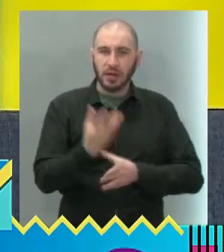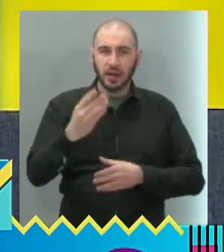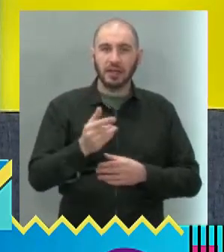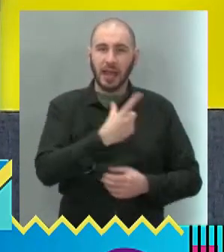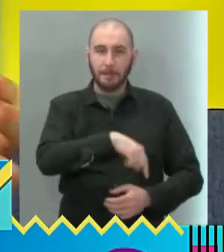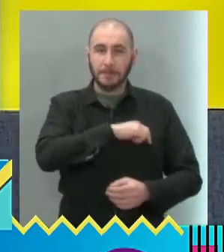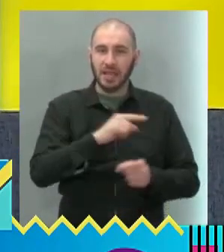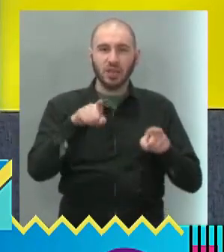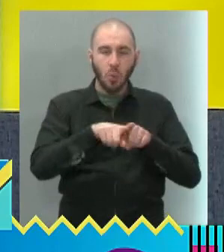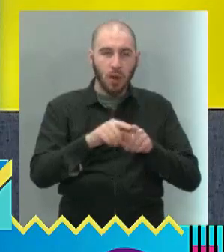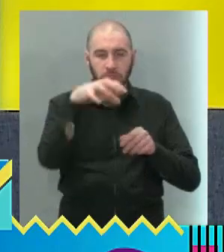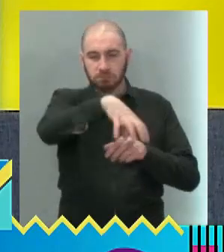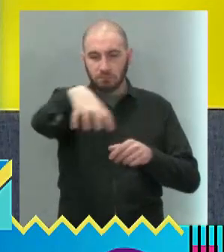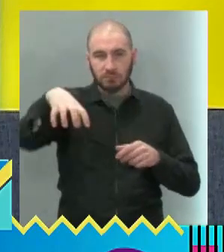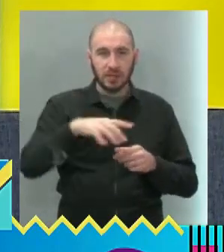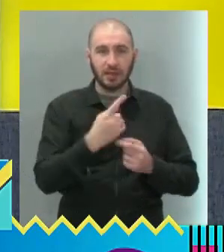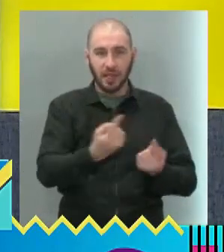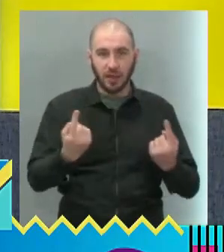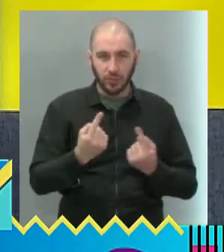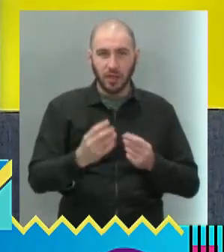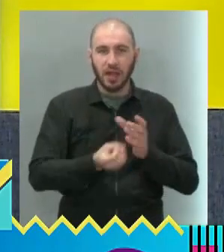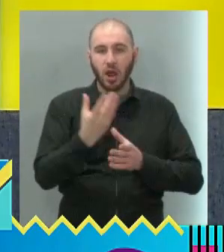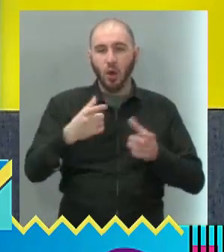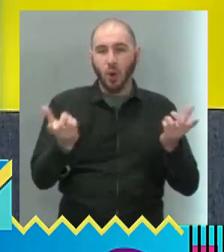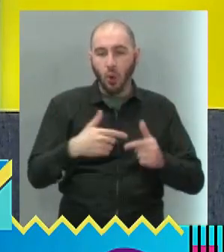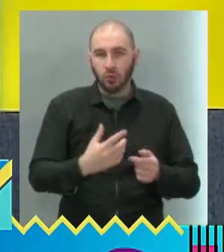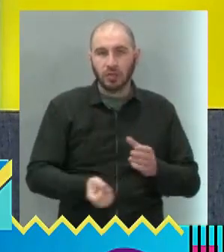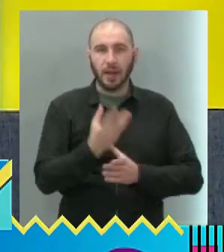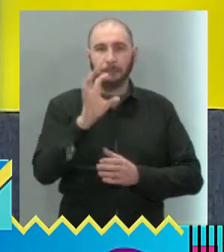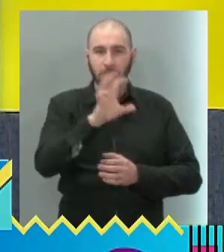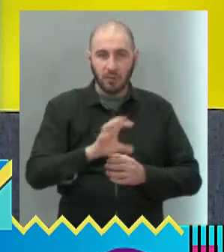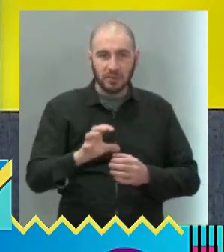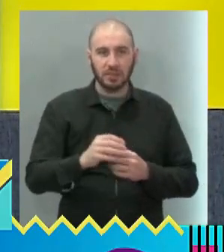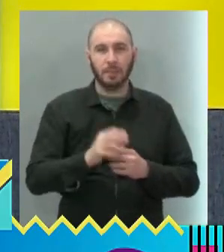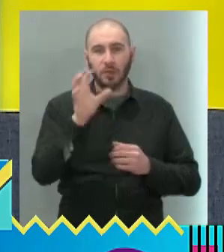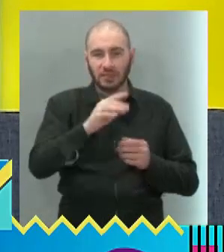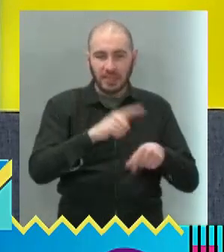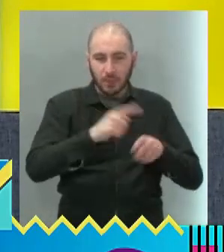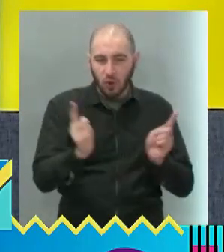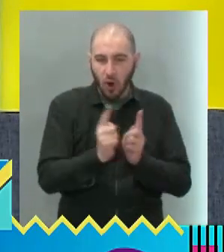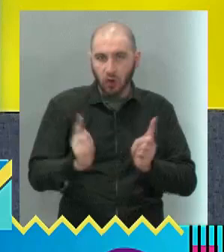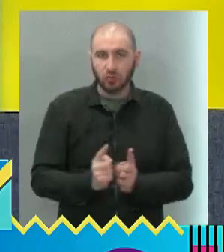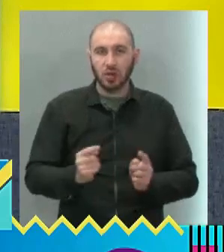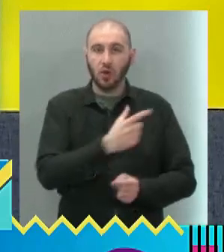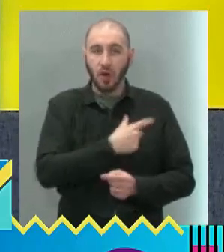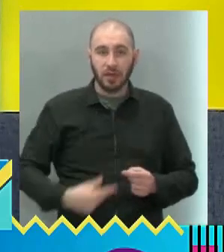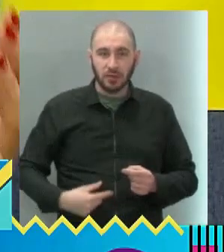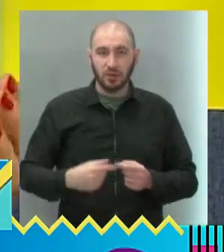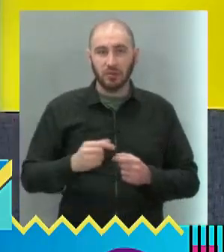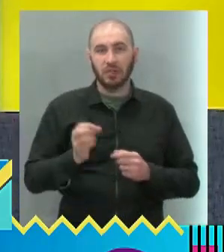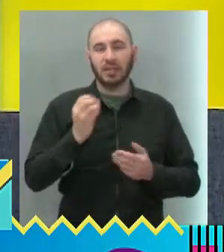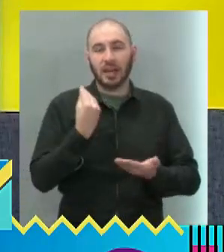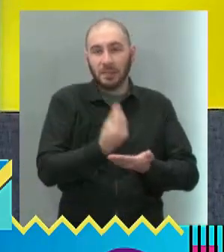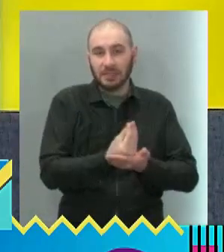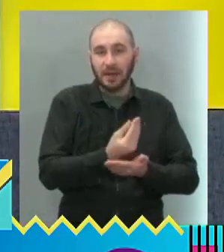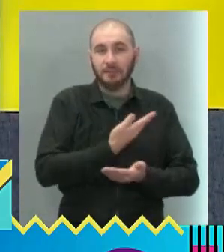en España. En cada uno de los lugares se formaron juntas provinciales, provisionales de gobierno a nombre o en